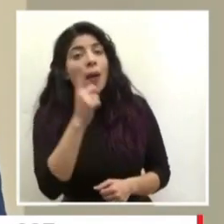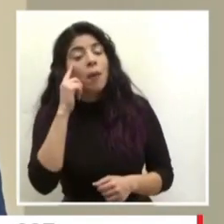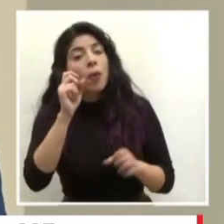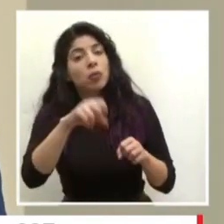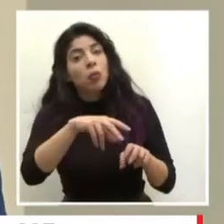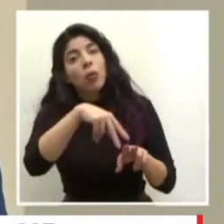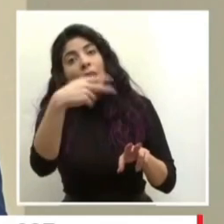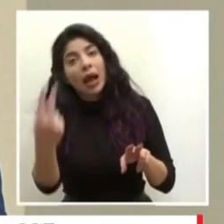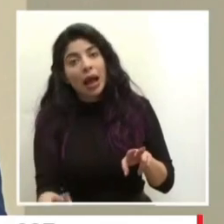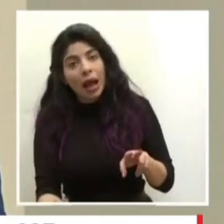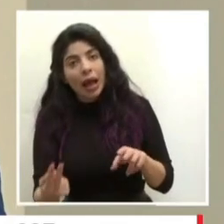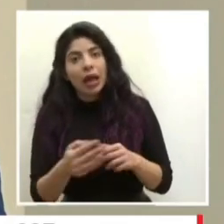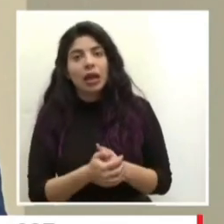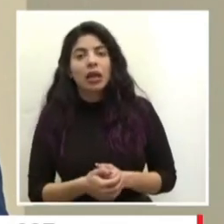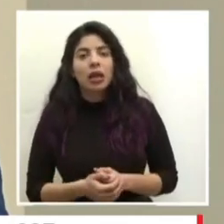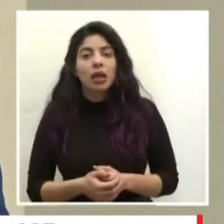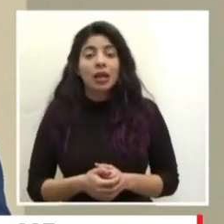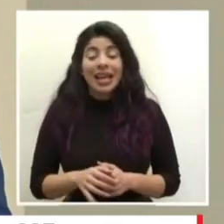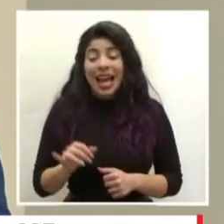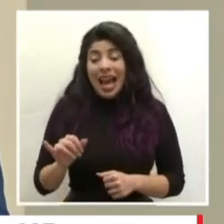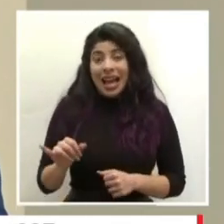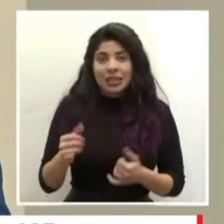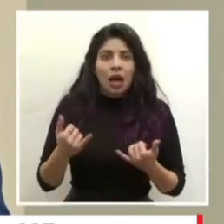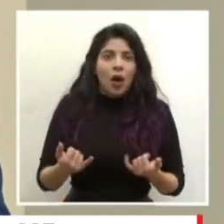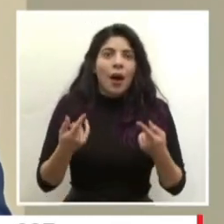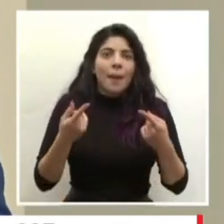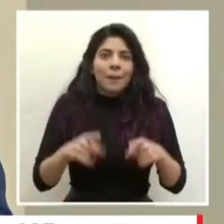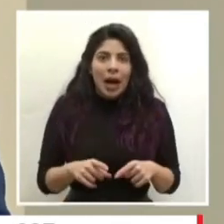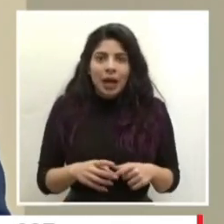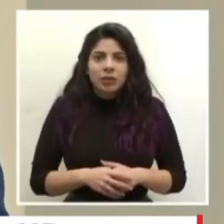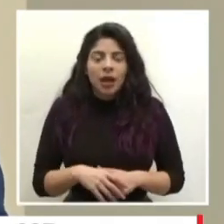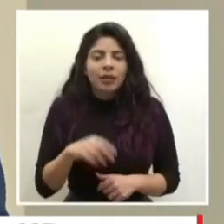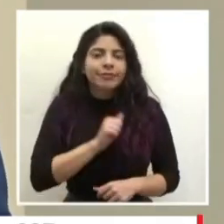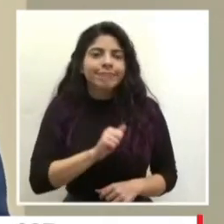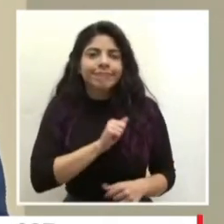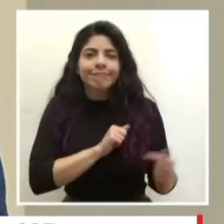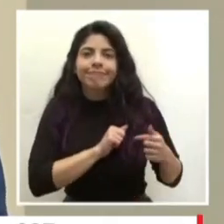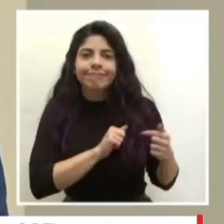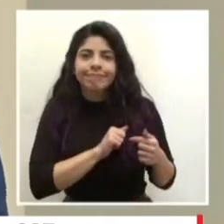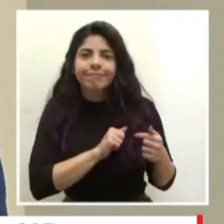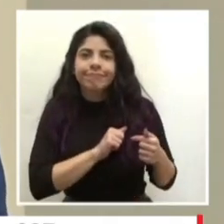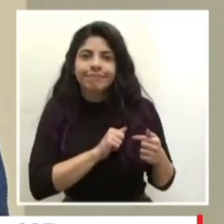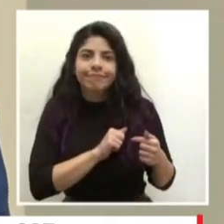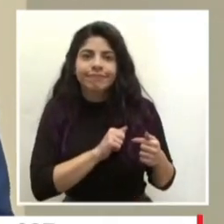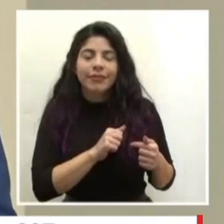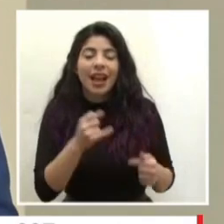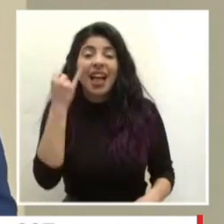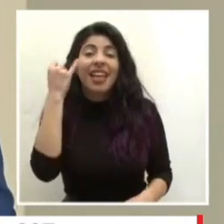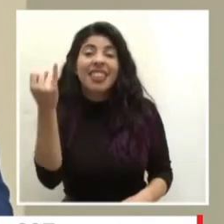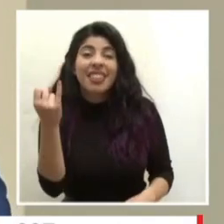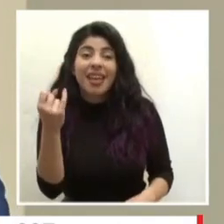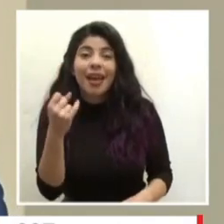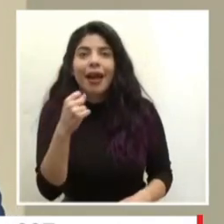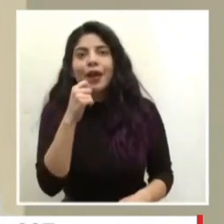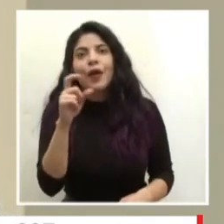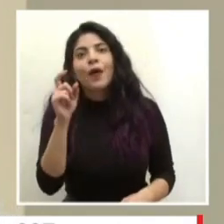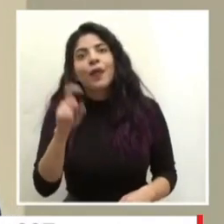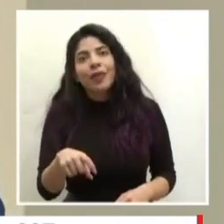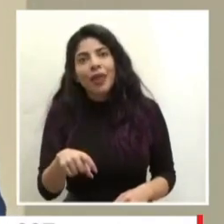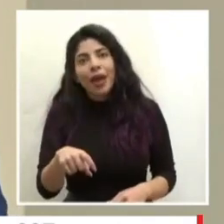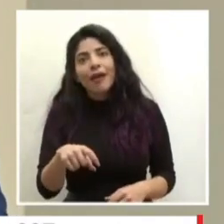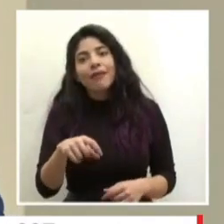caer y eso es lo que está pasando ahora. O sea, es un asunto de comportamiento. No, la idea es no tener que